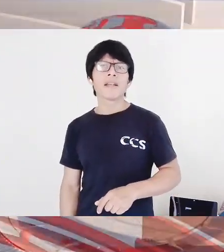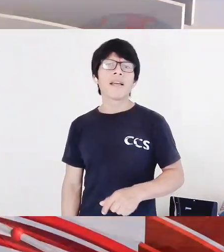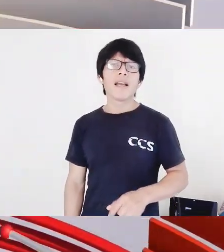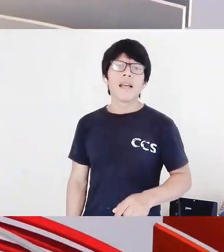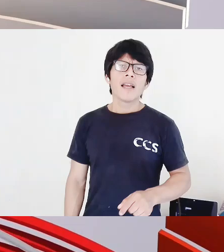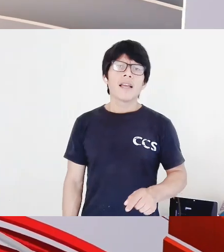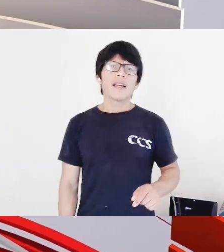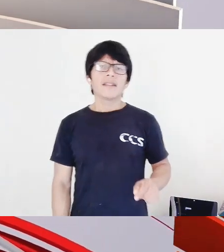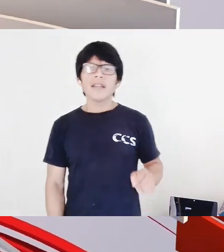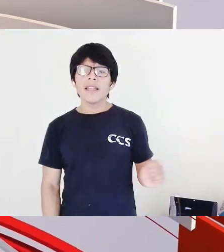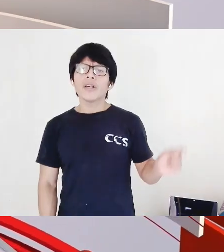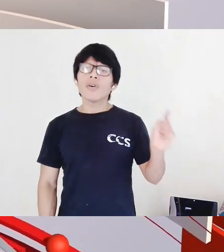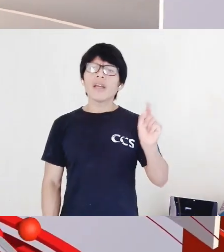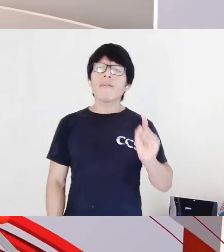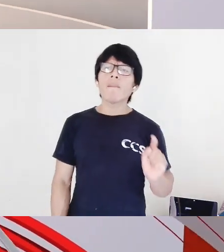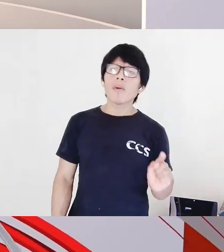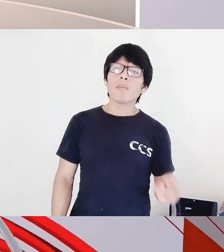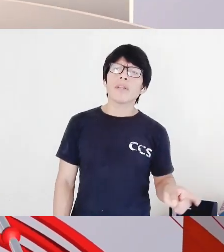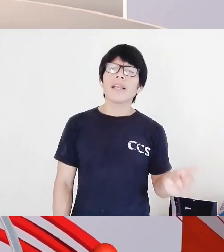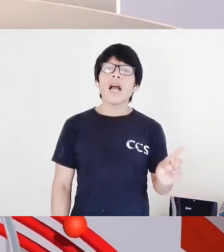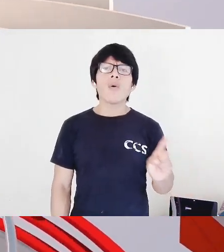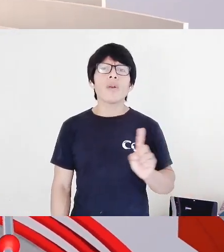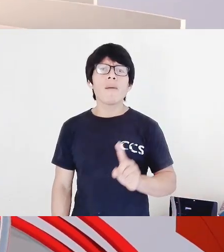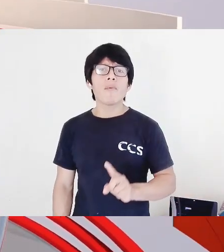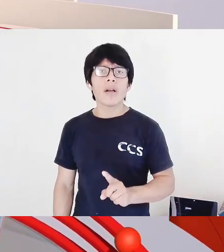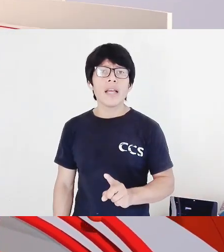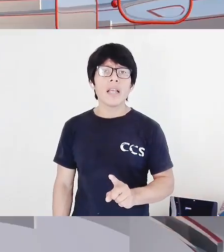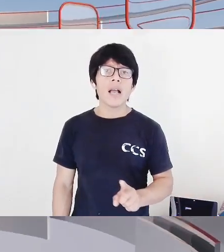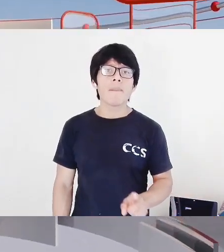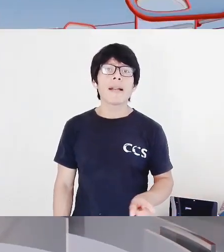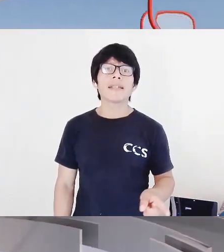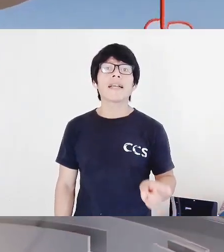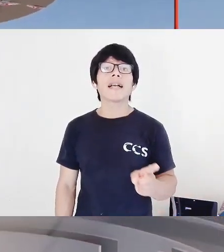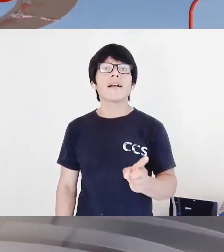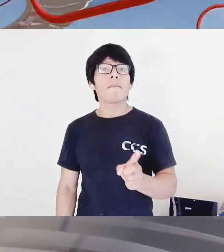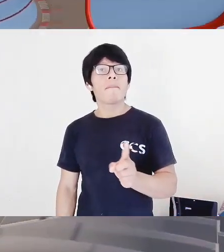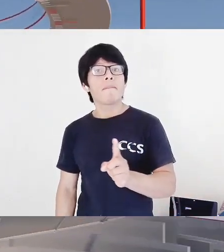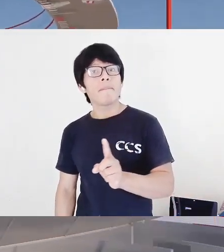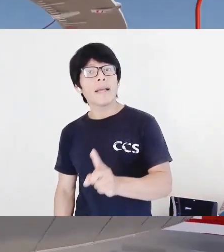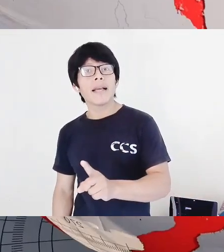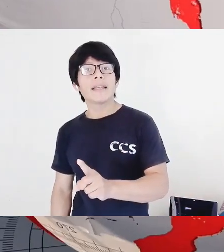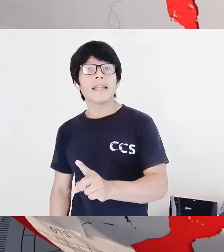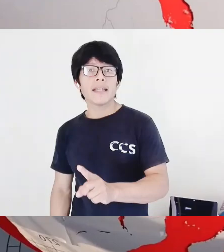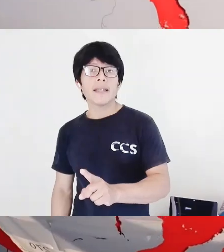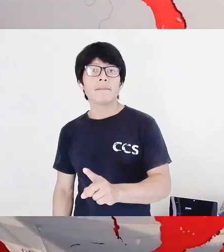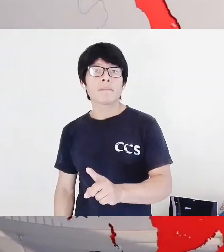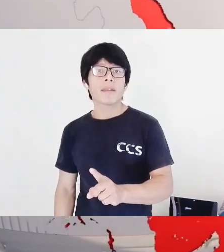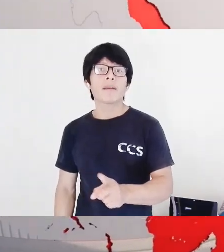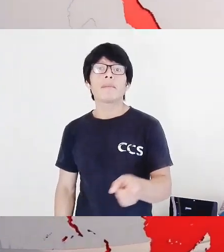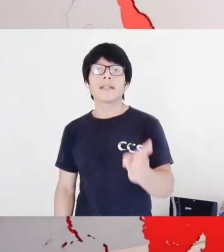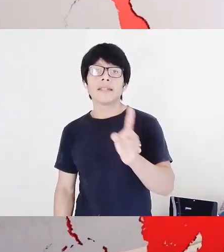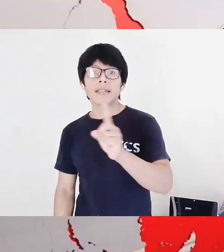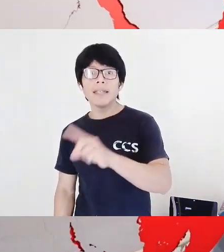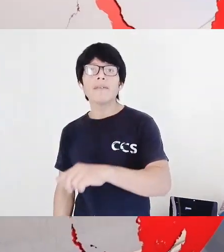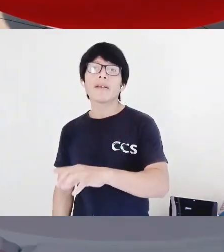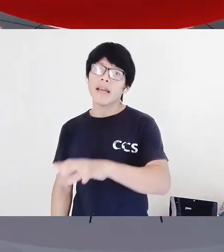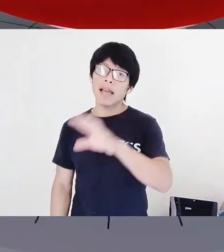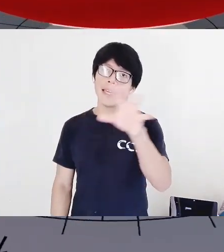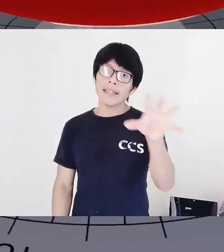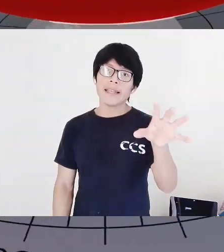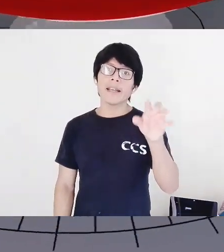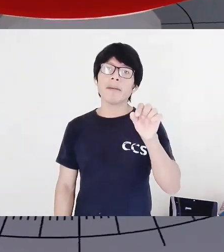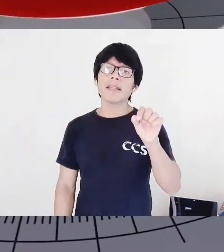PAN ya dijo que va a proponer a una mujer para ser precandidata